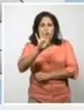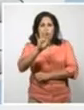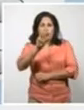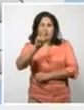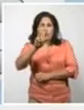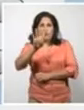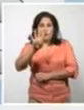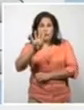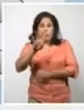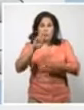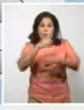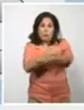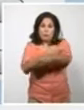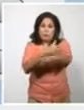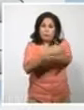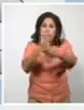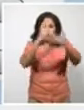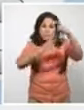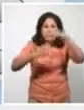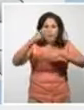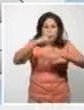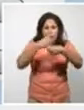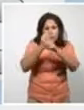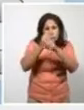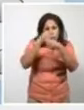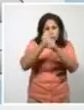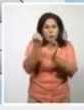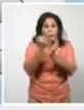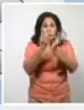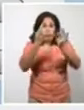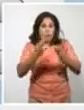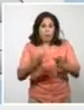79.834 muestras estudiadas y se confirman